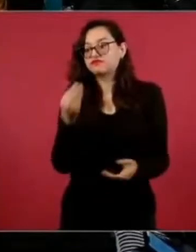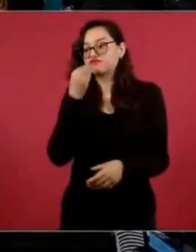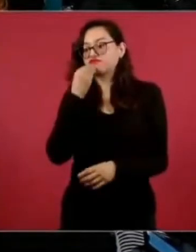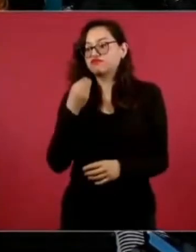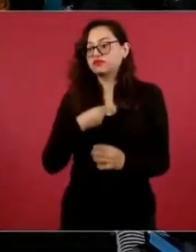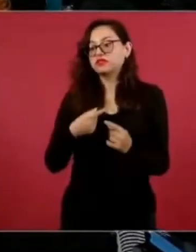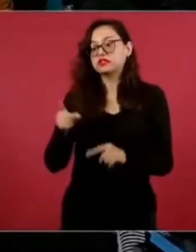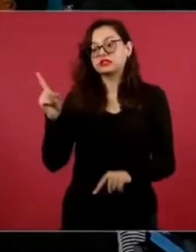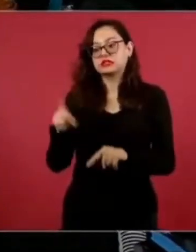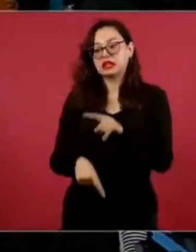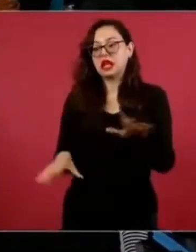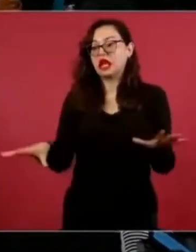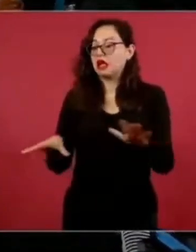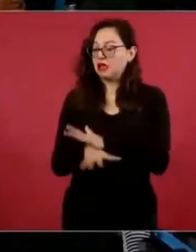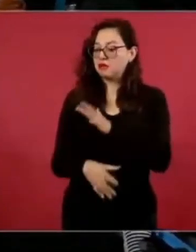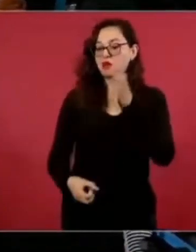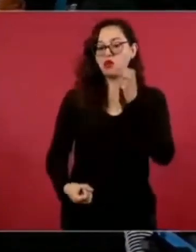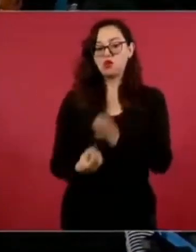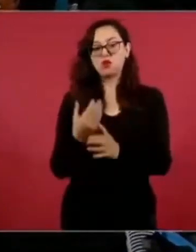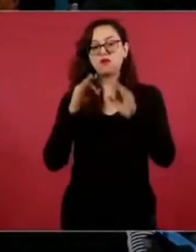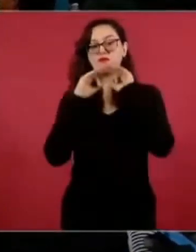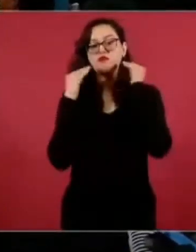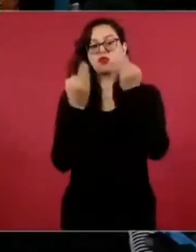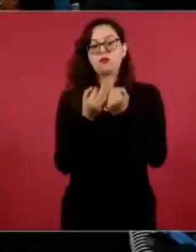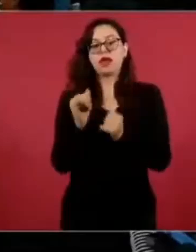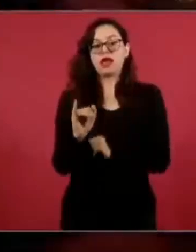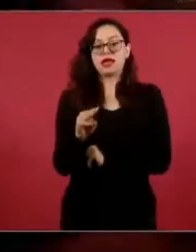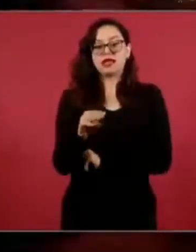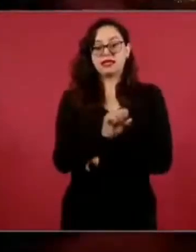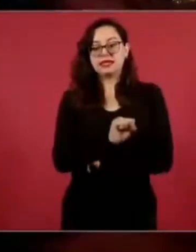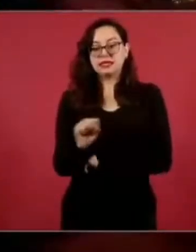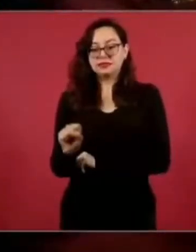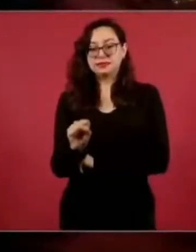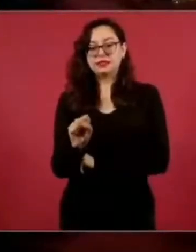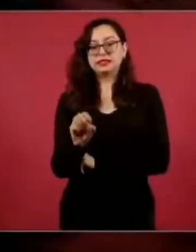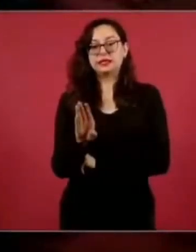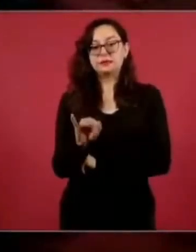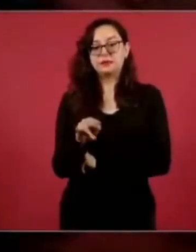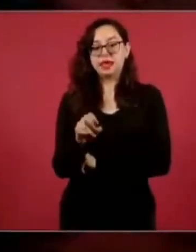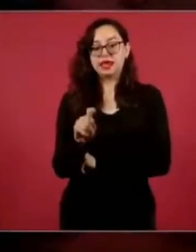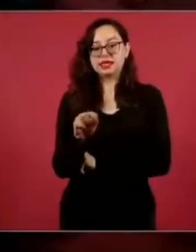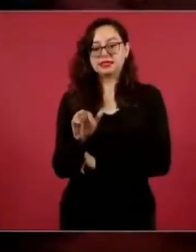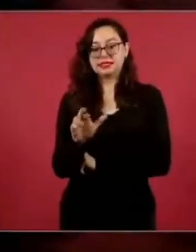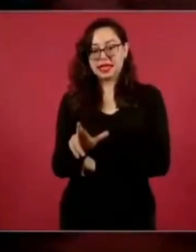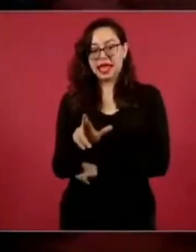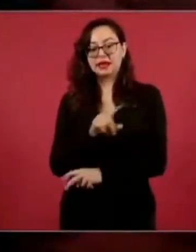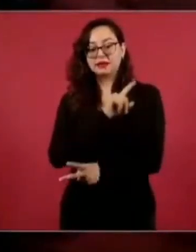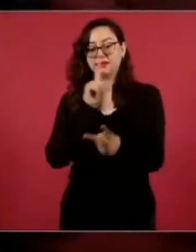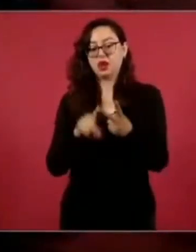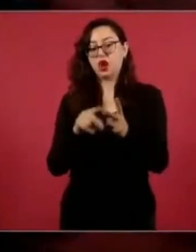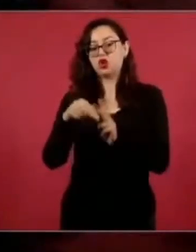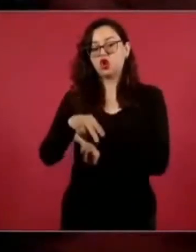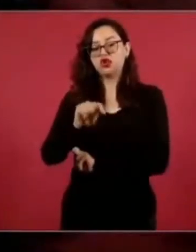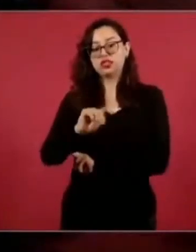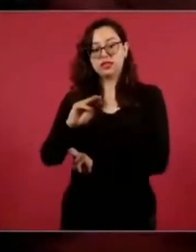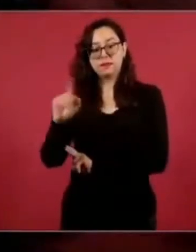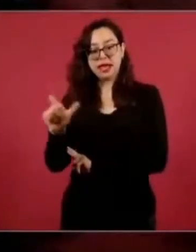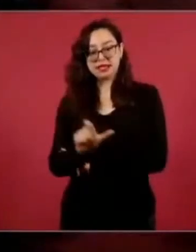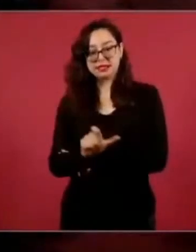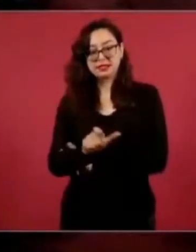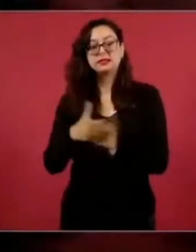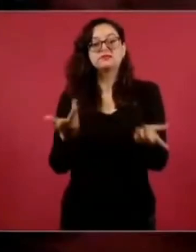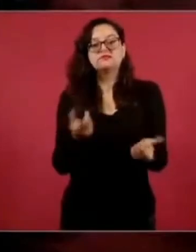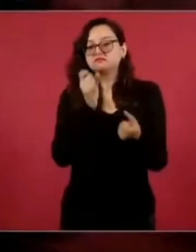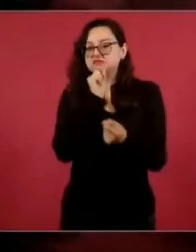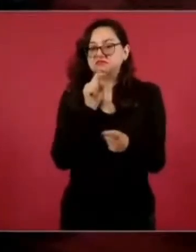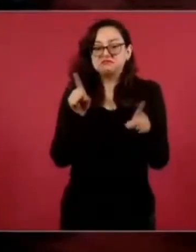y que se resolvió, ¿no? Y hay otros casos, está el caso de la agencia Notimex, por ejemplo, también, que no podemos